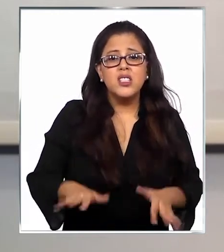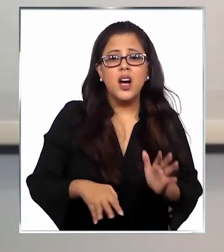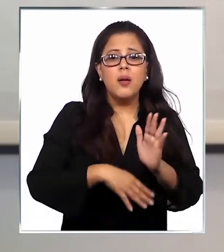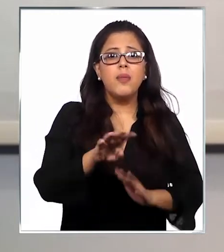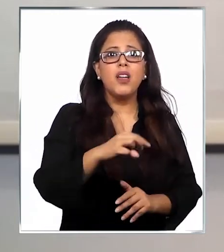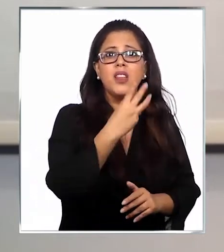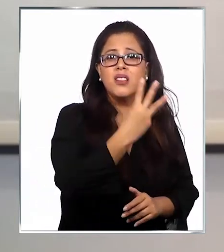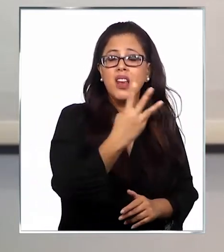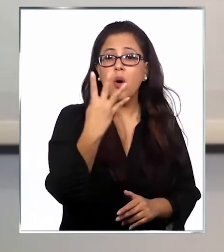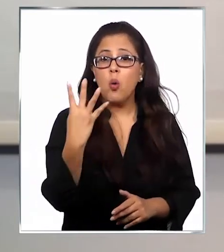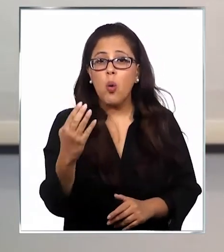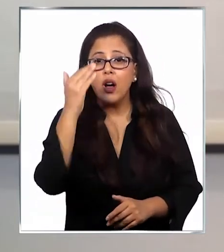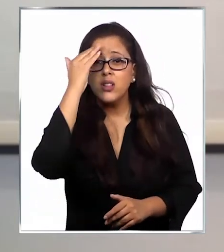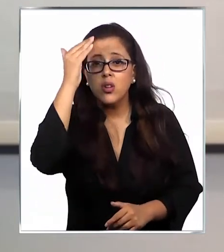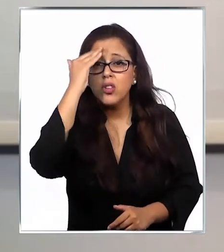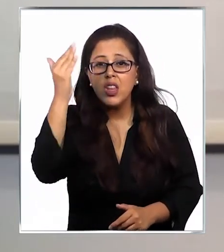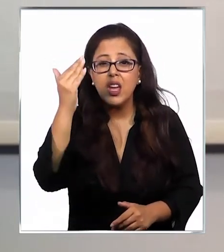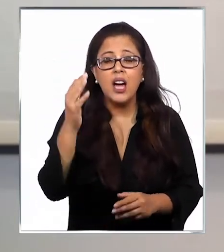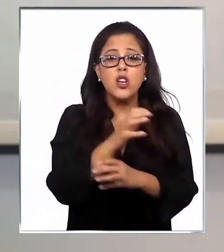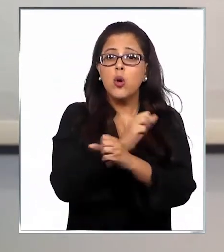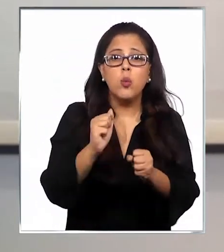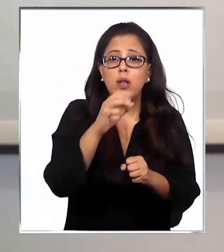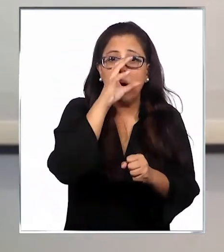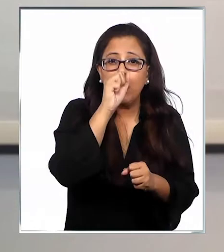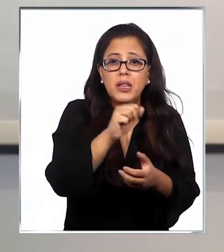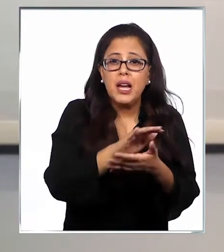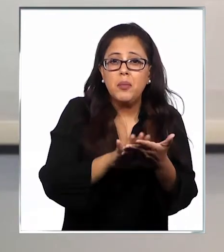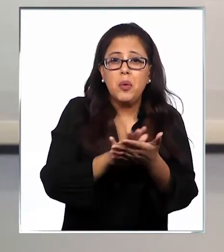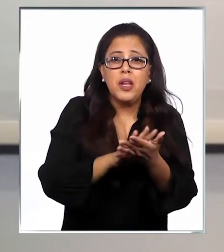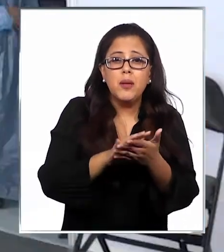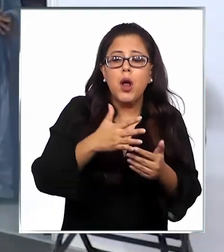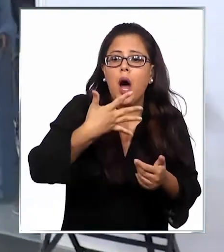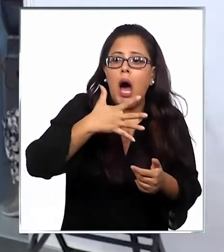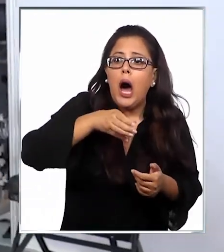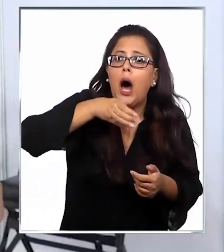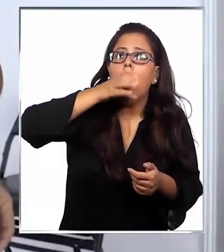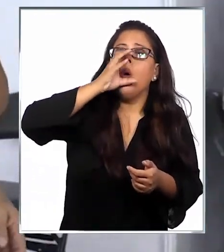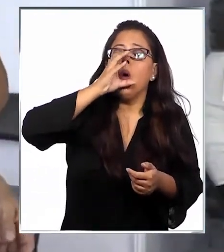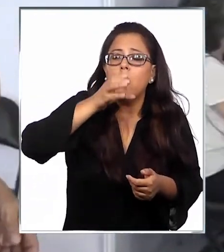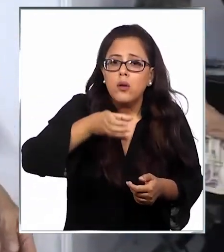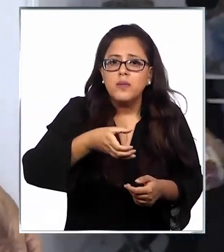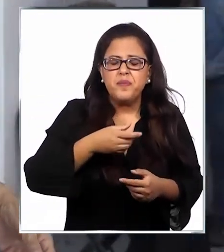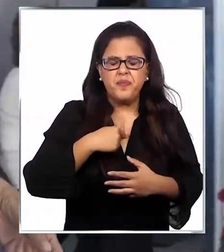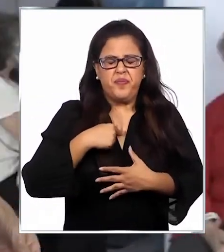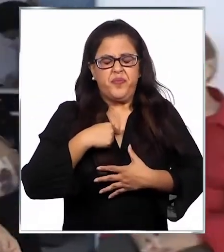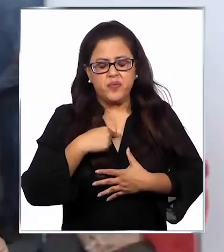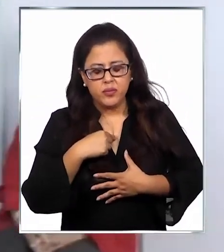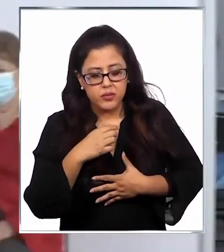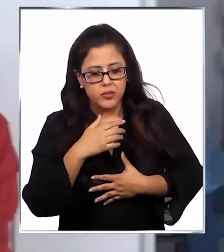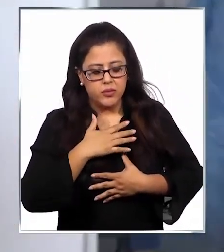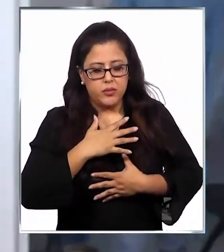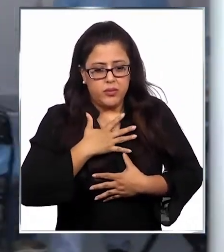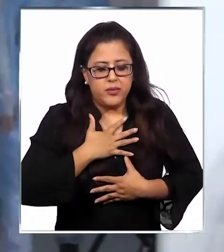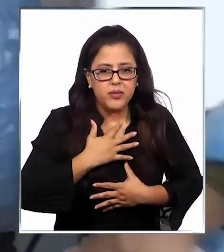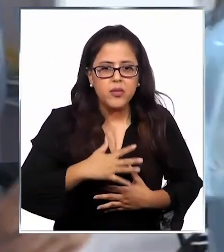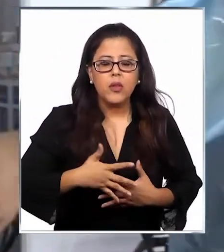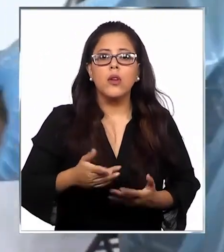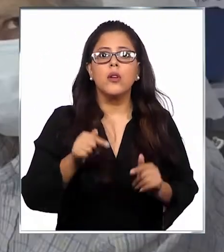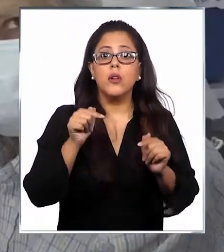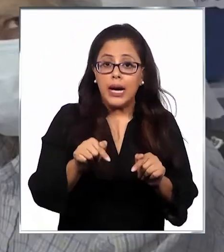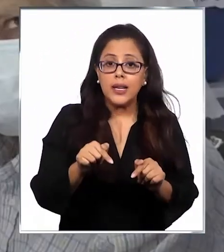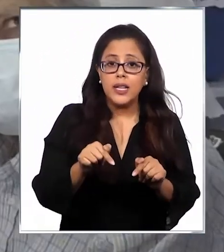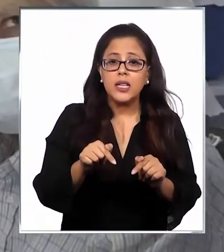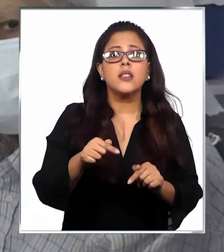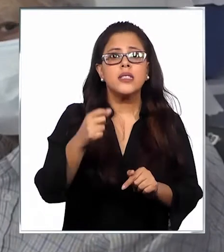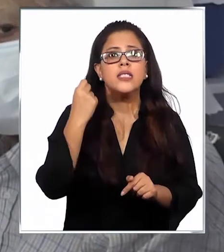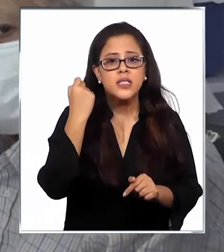4 días y no estoy pudiendo tolerar, por ejemplo, ningún tipo de líquido por la boca porque me provoca náuseas o ganas de vomitar, son condiciones que